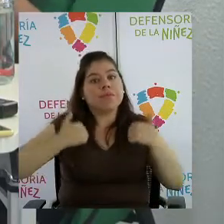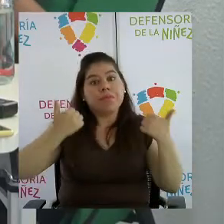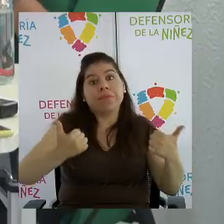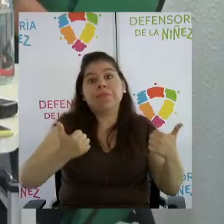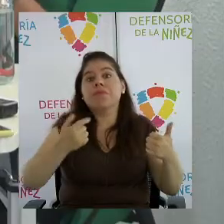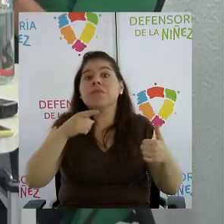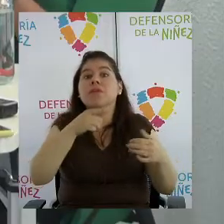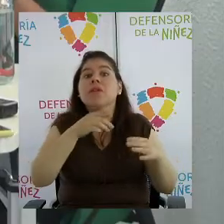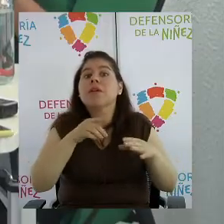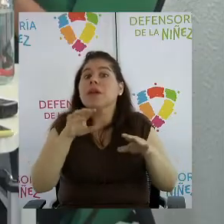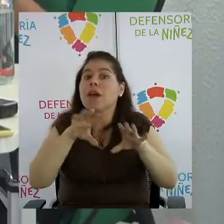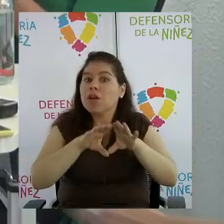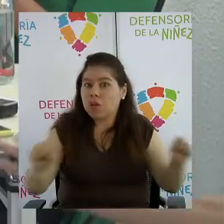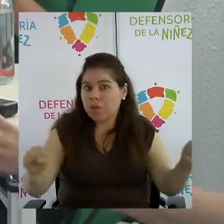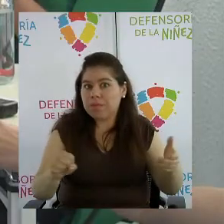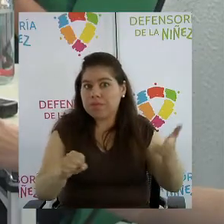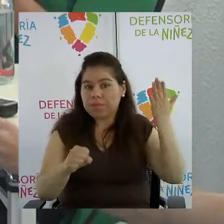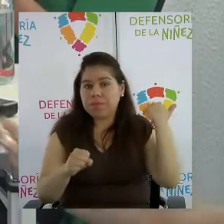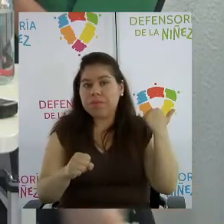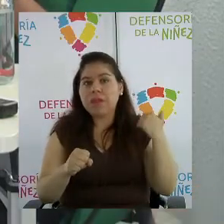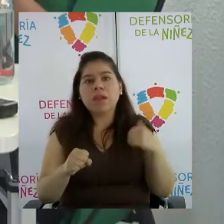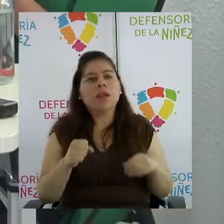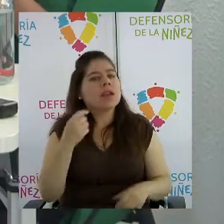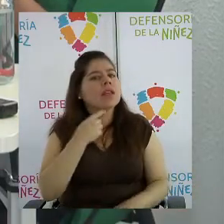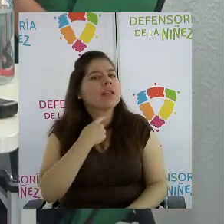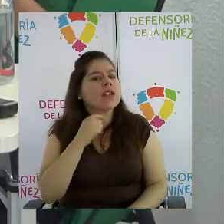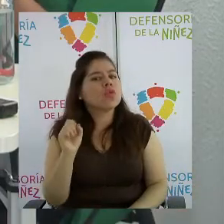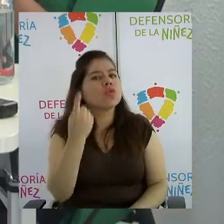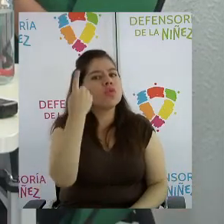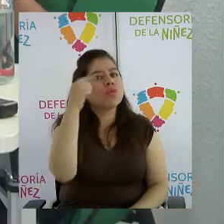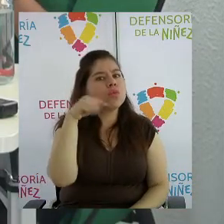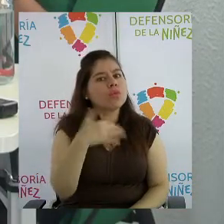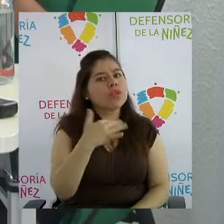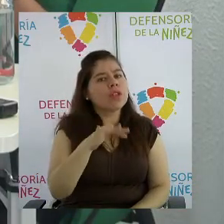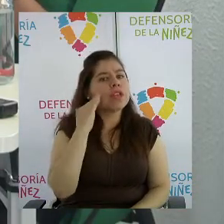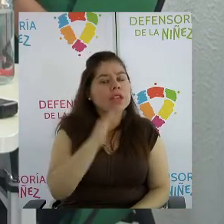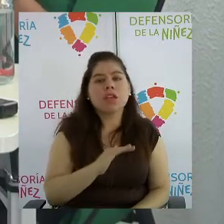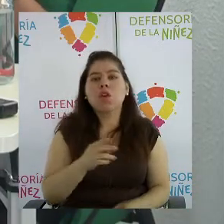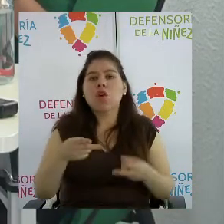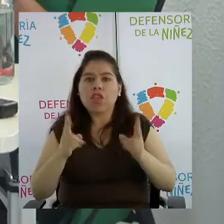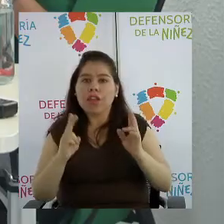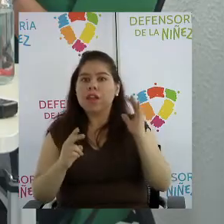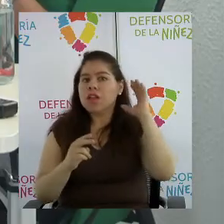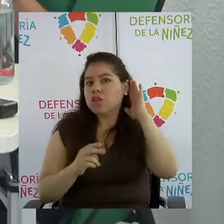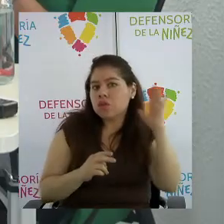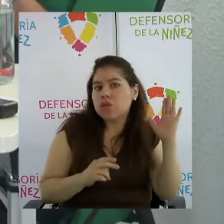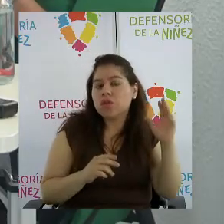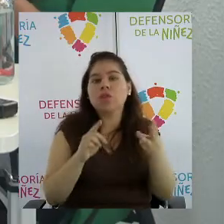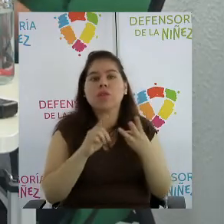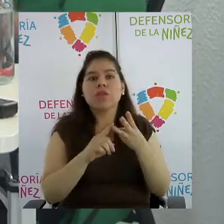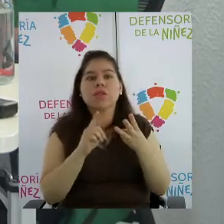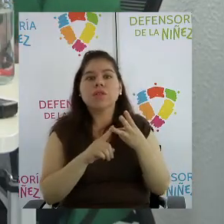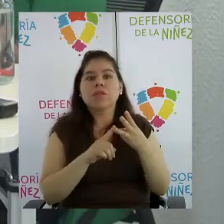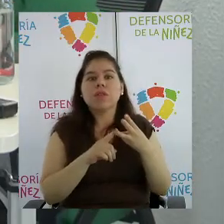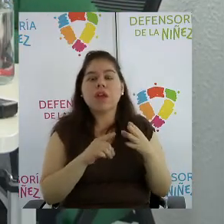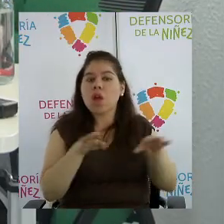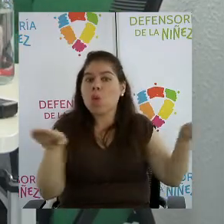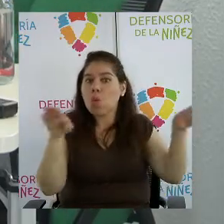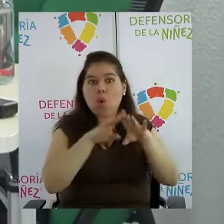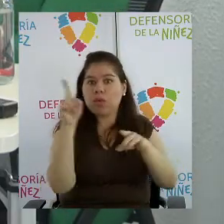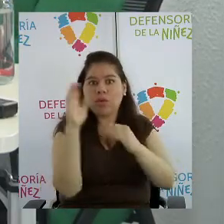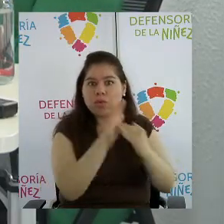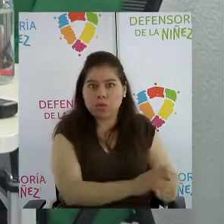Tenemos en el capítulo primero el interés superior del niño, en el capítulo segundo el derecho a ser oído, El capítulo 3, la igualdad y no discriminación. El